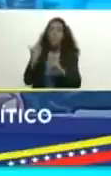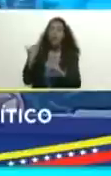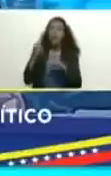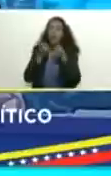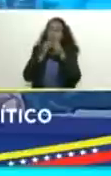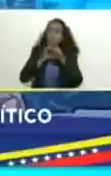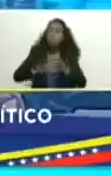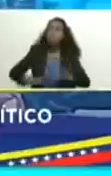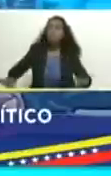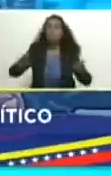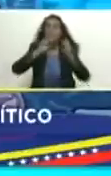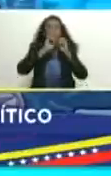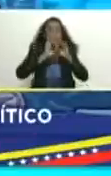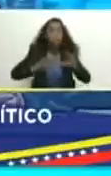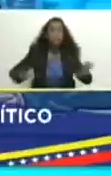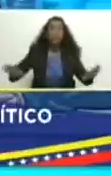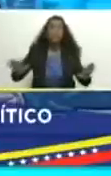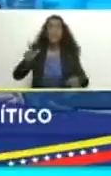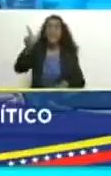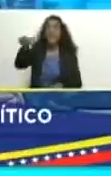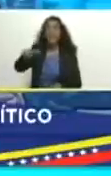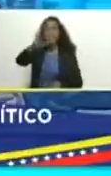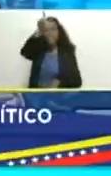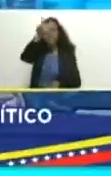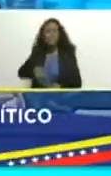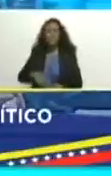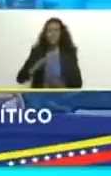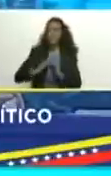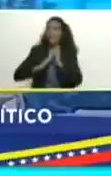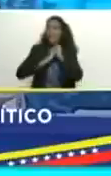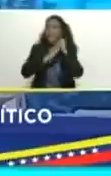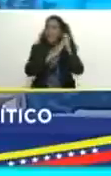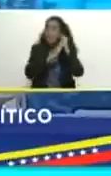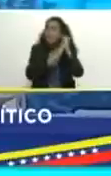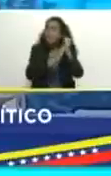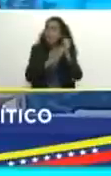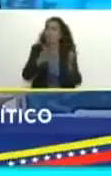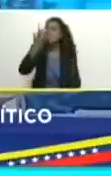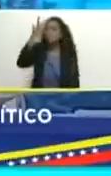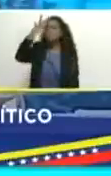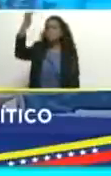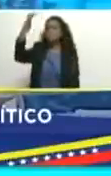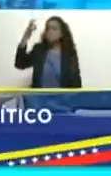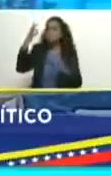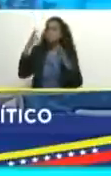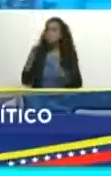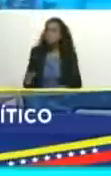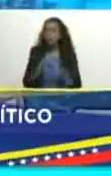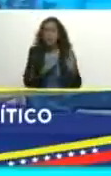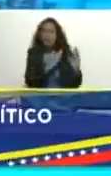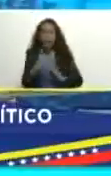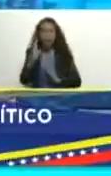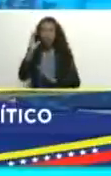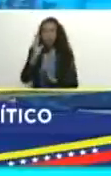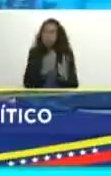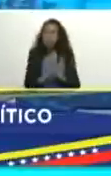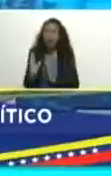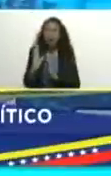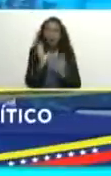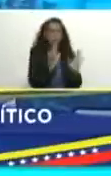pueblo, porque Diosdado ha sido el arquitecto, la mente que ha